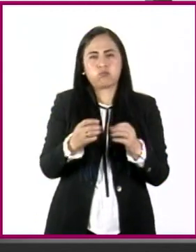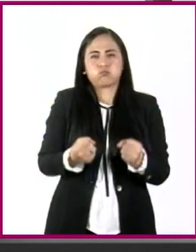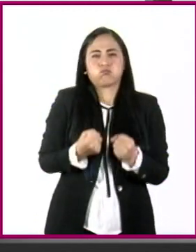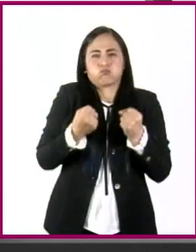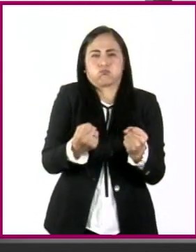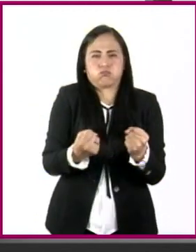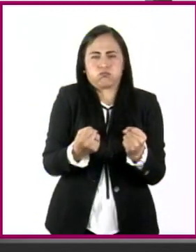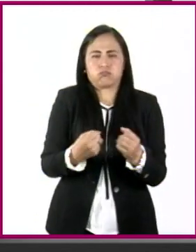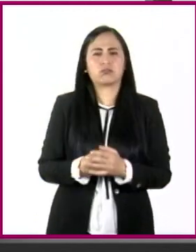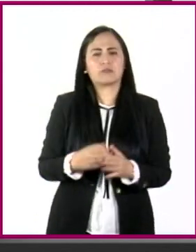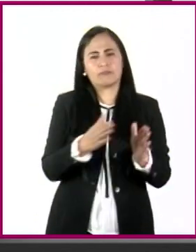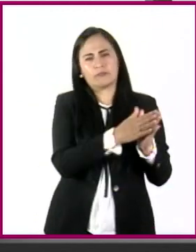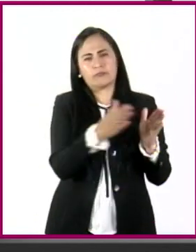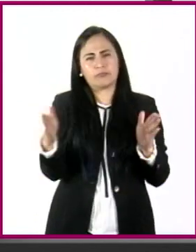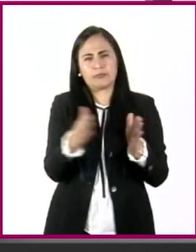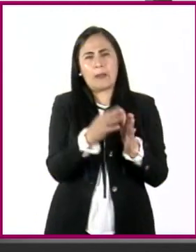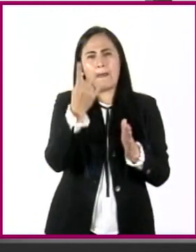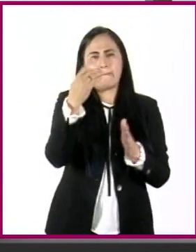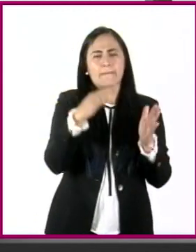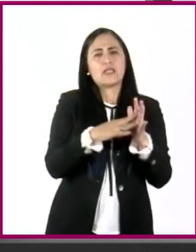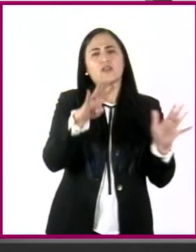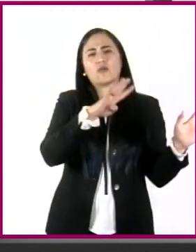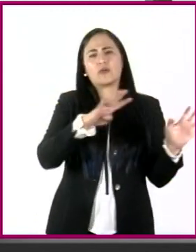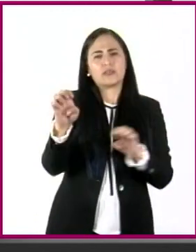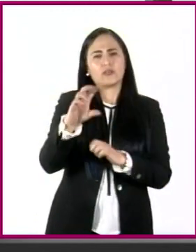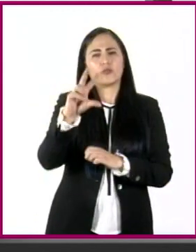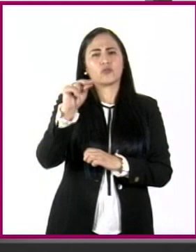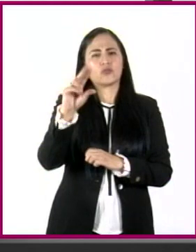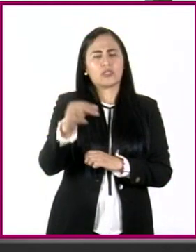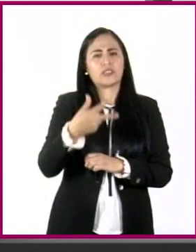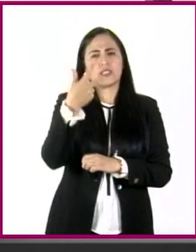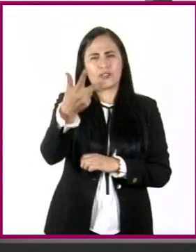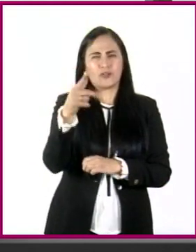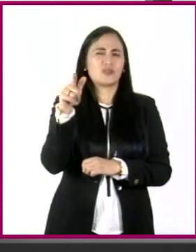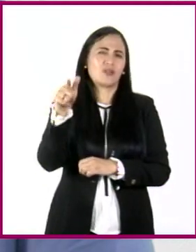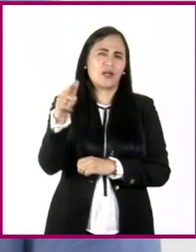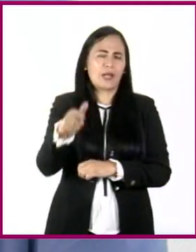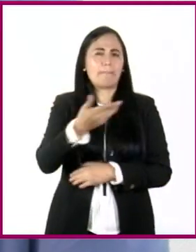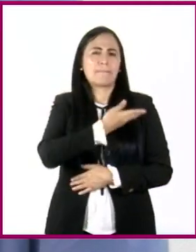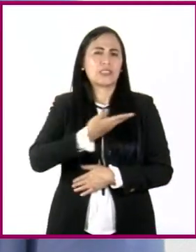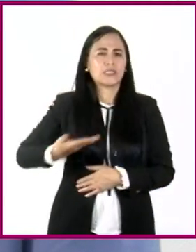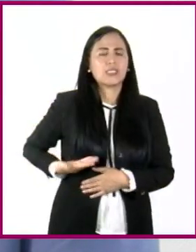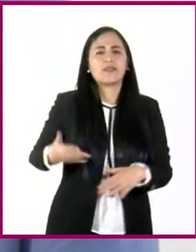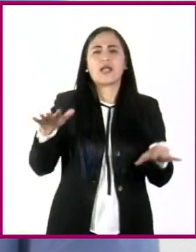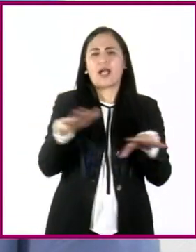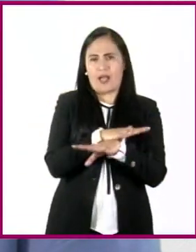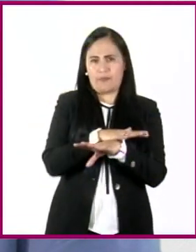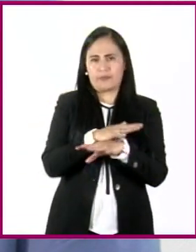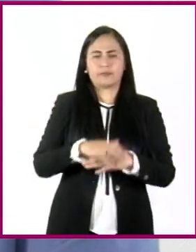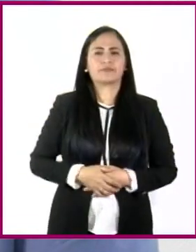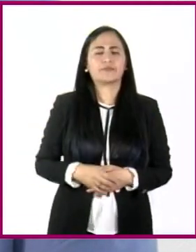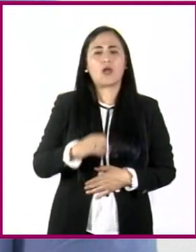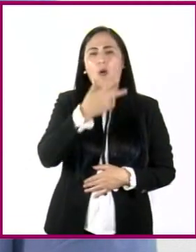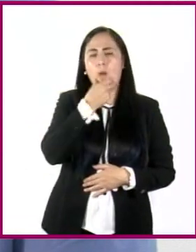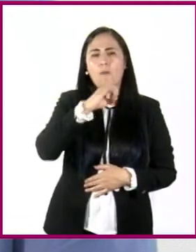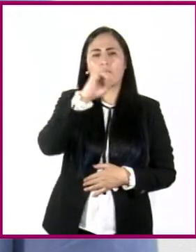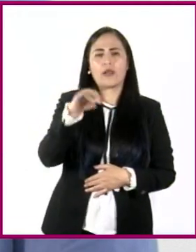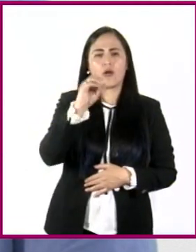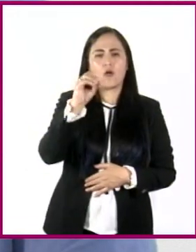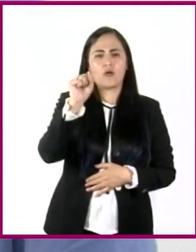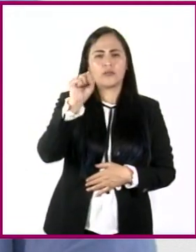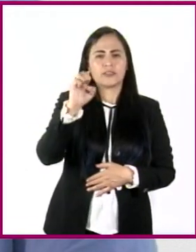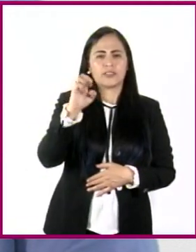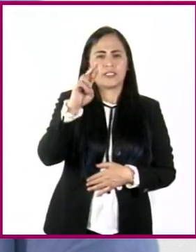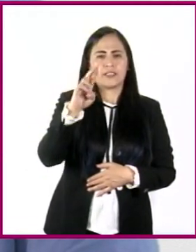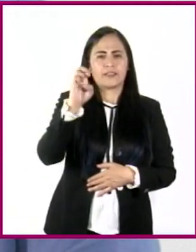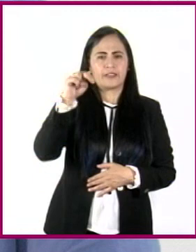se experimentó a partir de 1988 con la renovación del Ejecutivo Federal. Al respecto, José René Olivos Campos, en